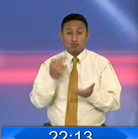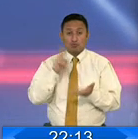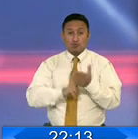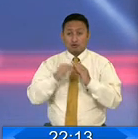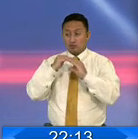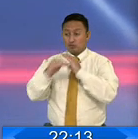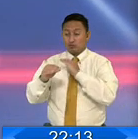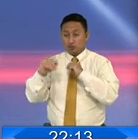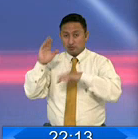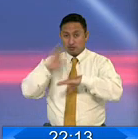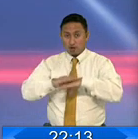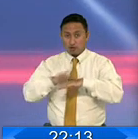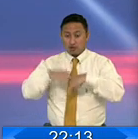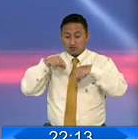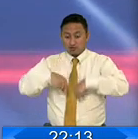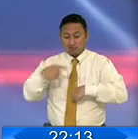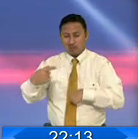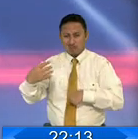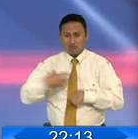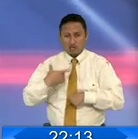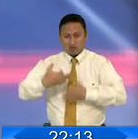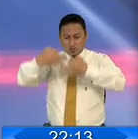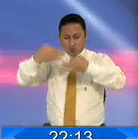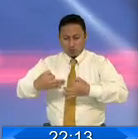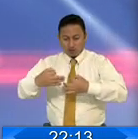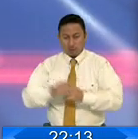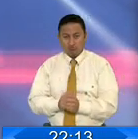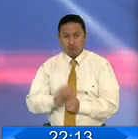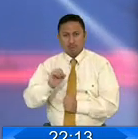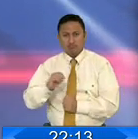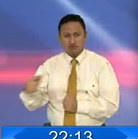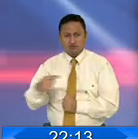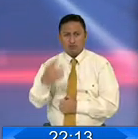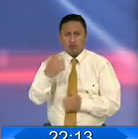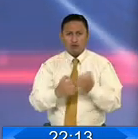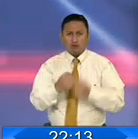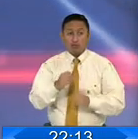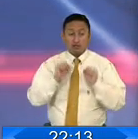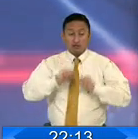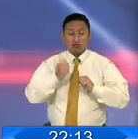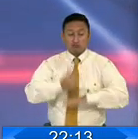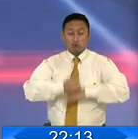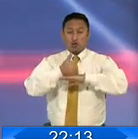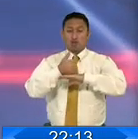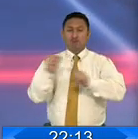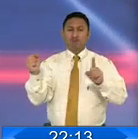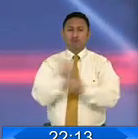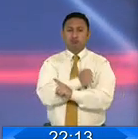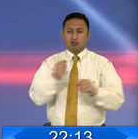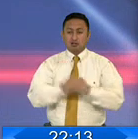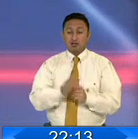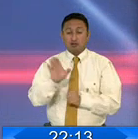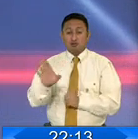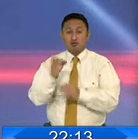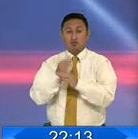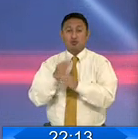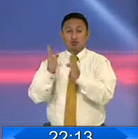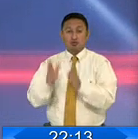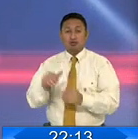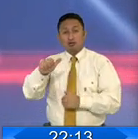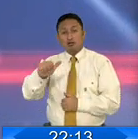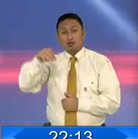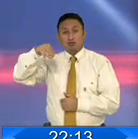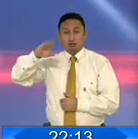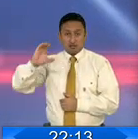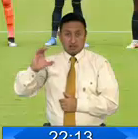como motivo el presentar una queja formal ante un incidente de abuso de autoridad por parte de funcionarios de la Agencia